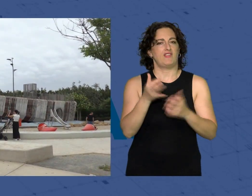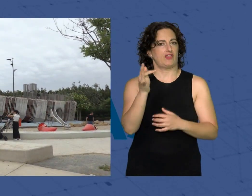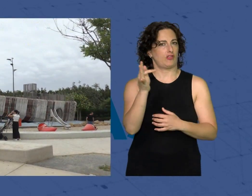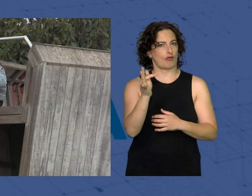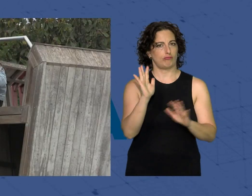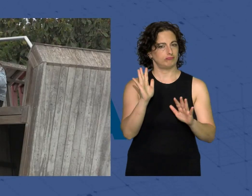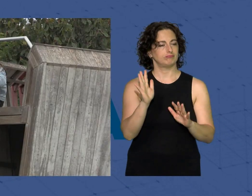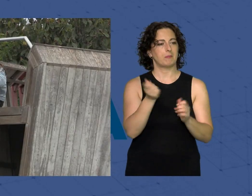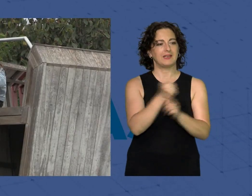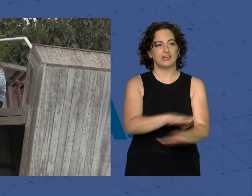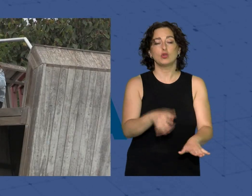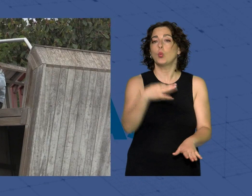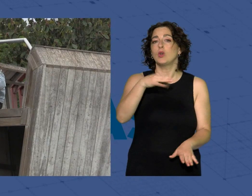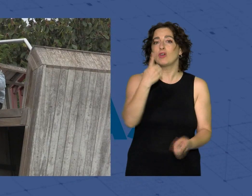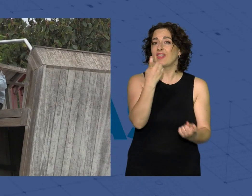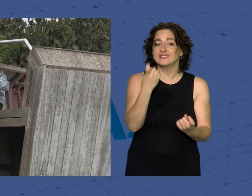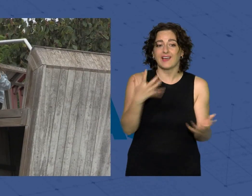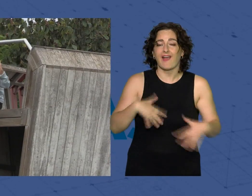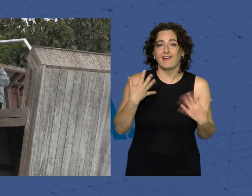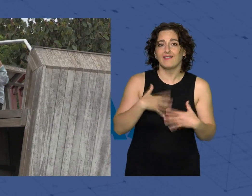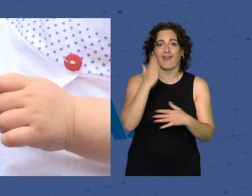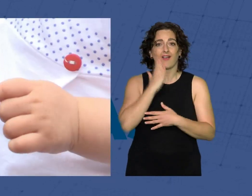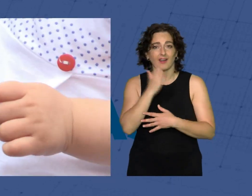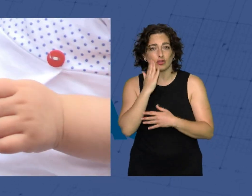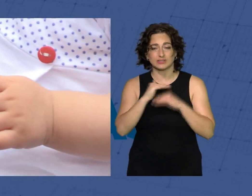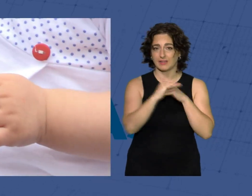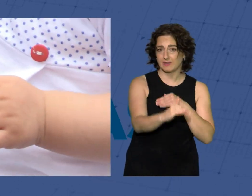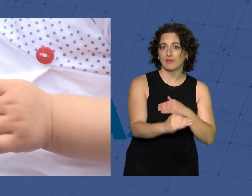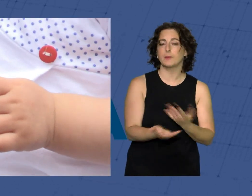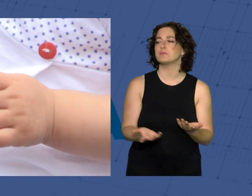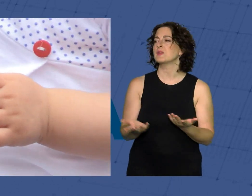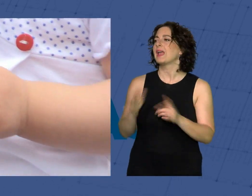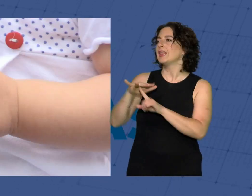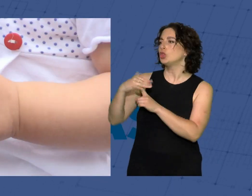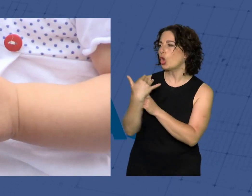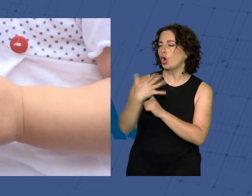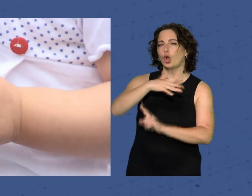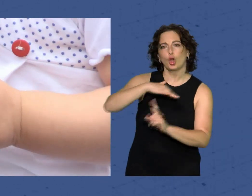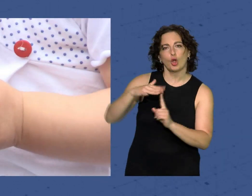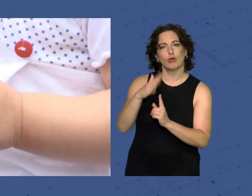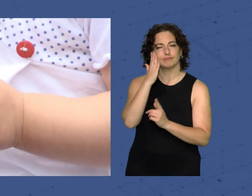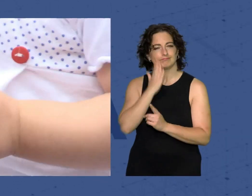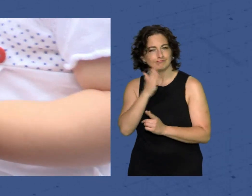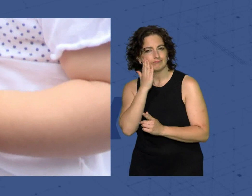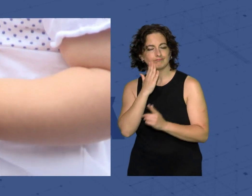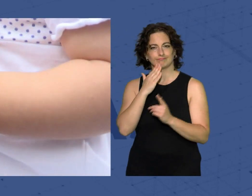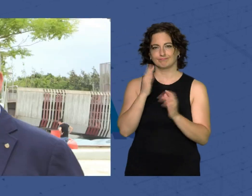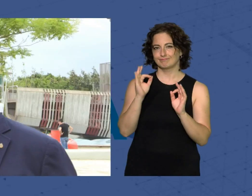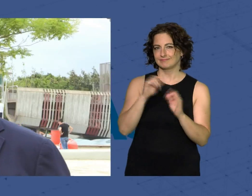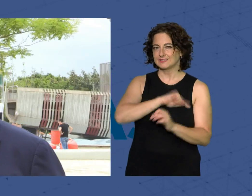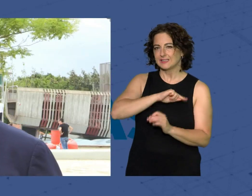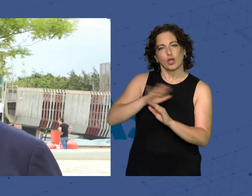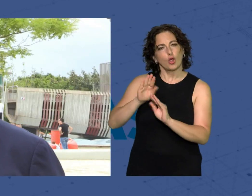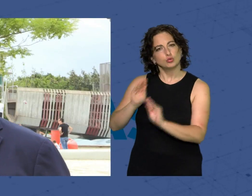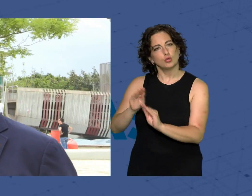unos niños que solo necesitan alegría, cariño y estabilidad. Un entorno hogareño cálido, donde ellos se sientan